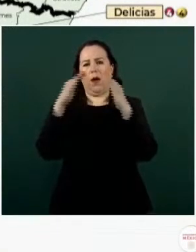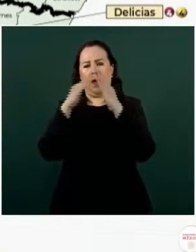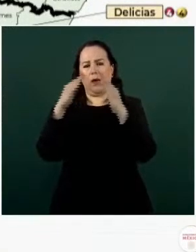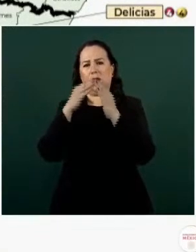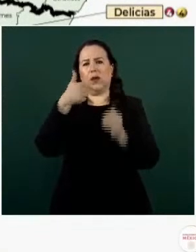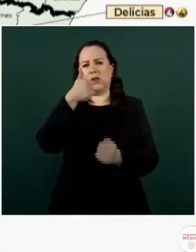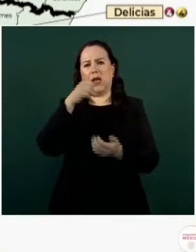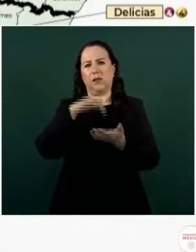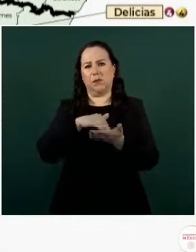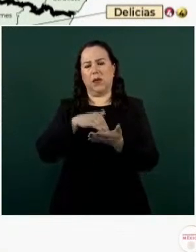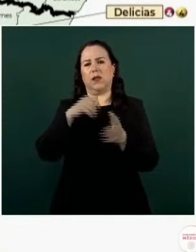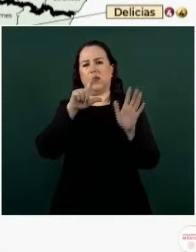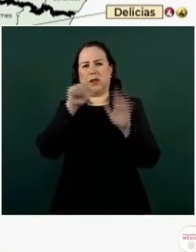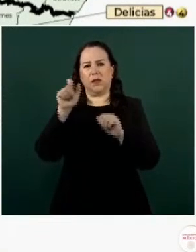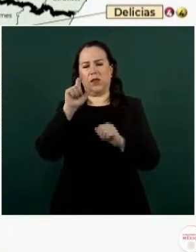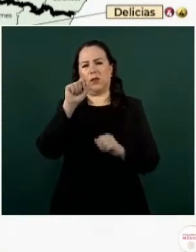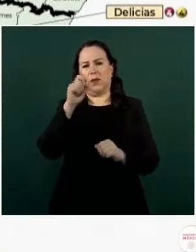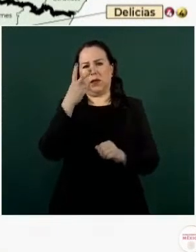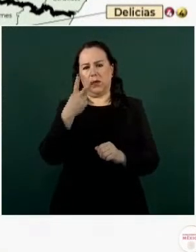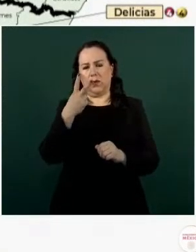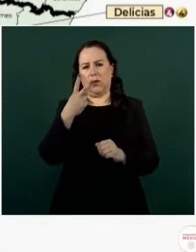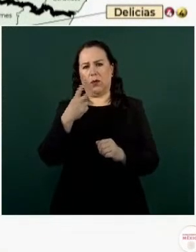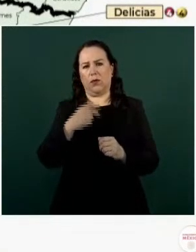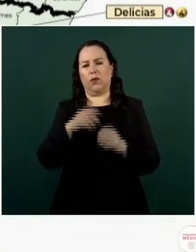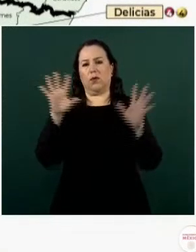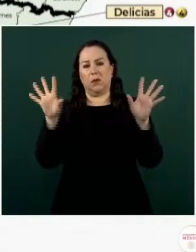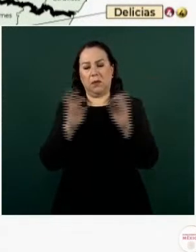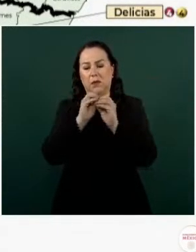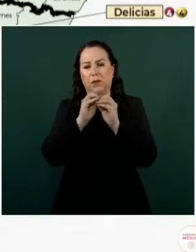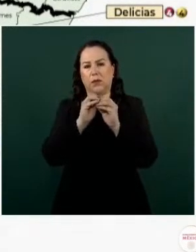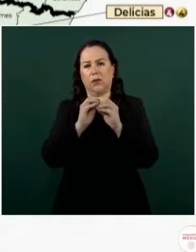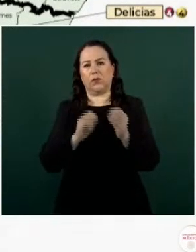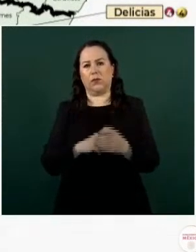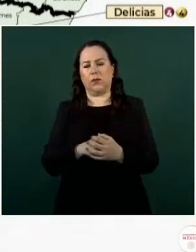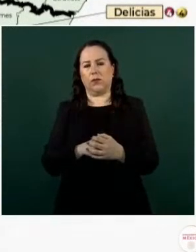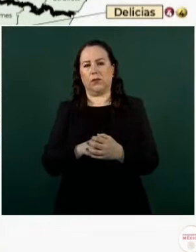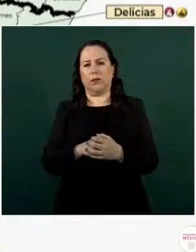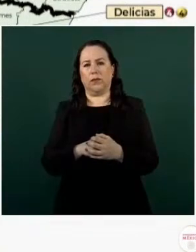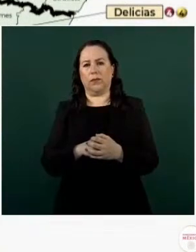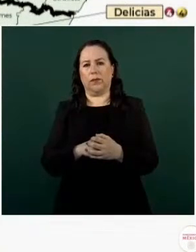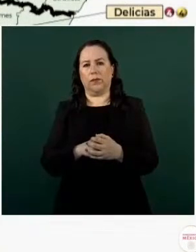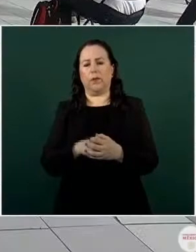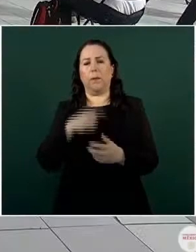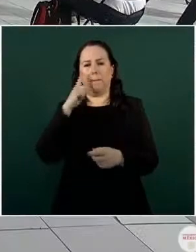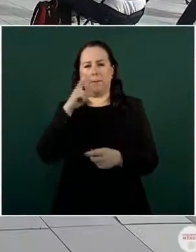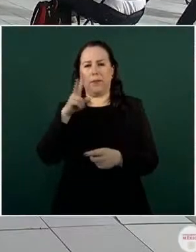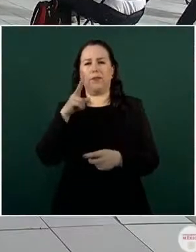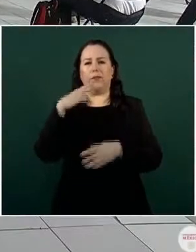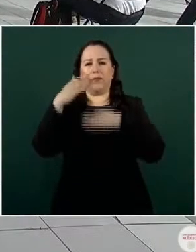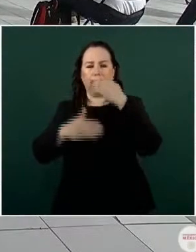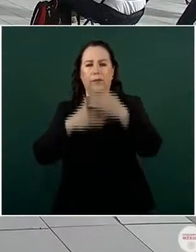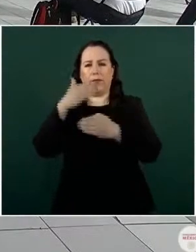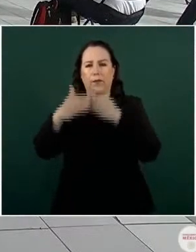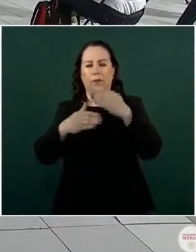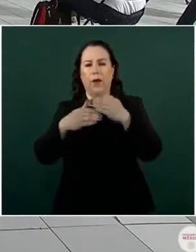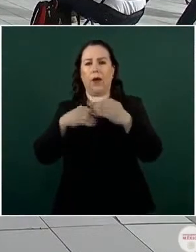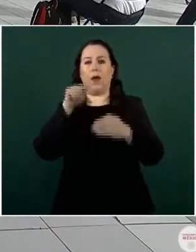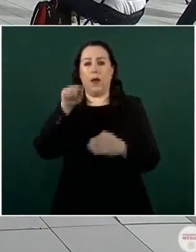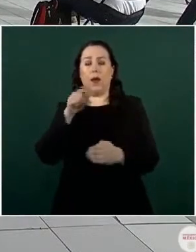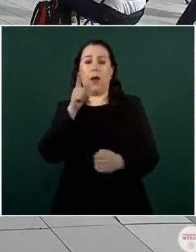6.722, haciendo un total de 27.043 eventos. Pero también más adelante vamos a ver que la policía